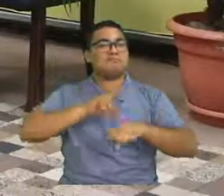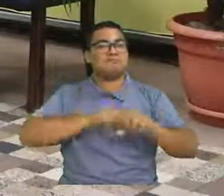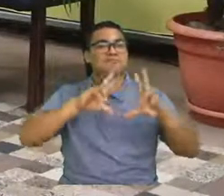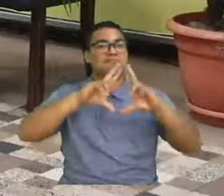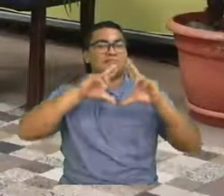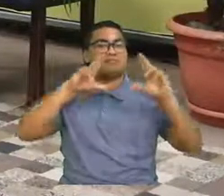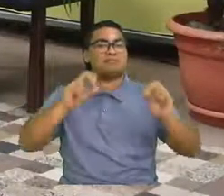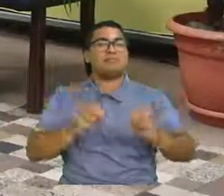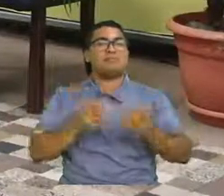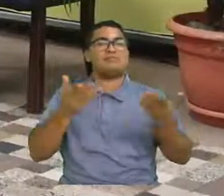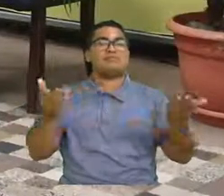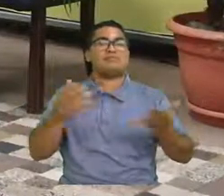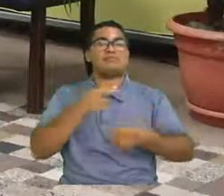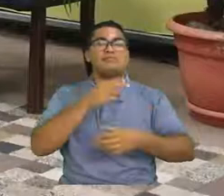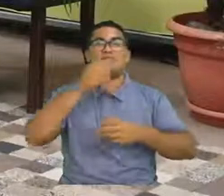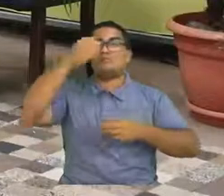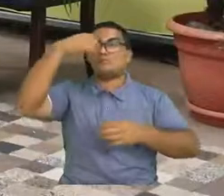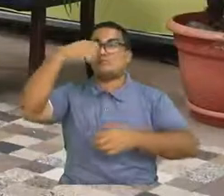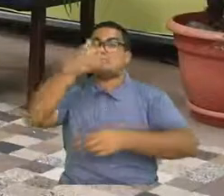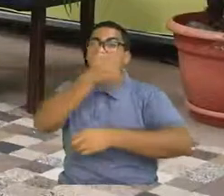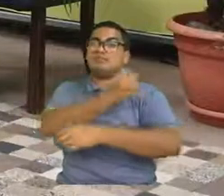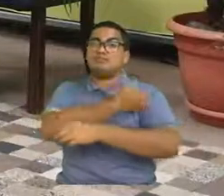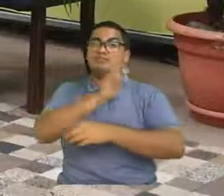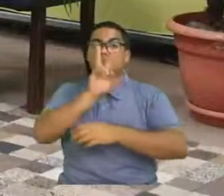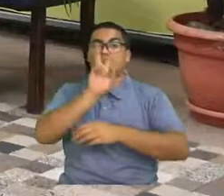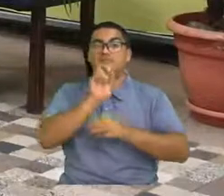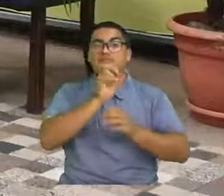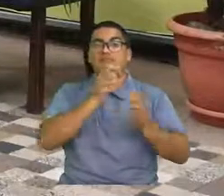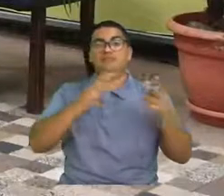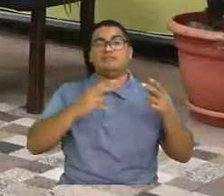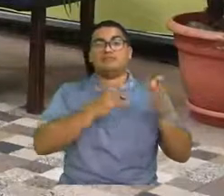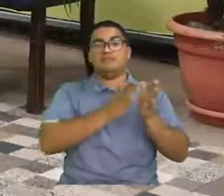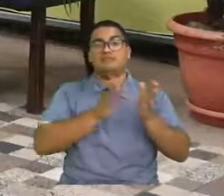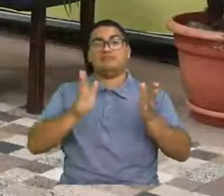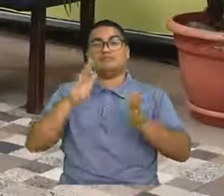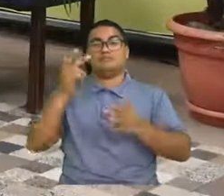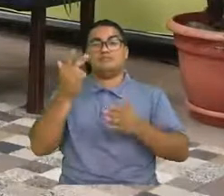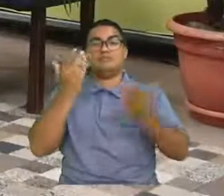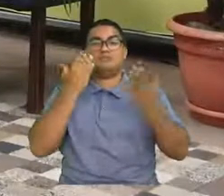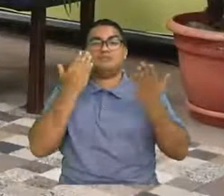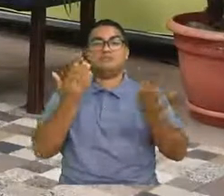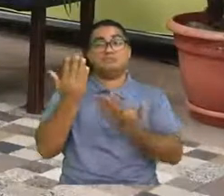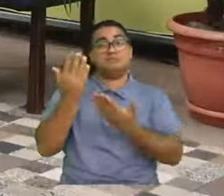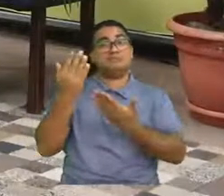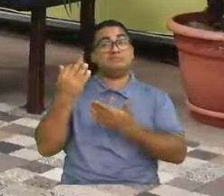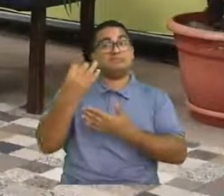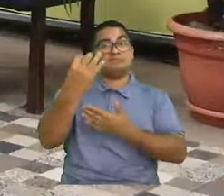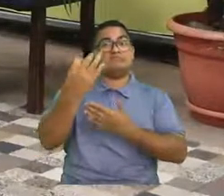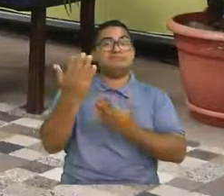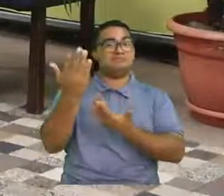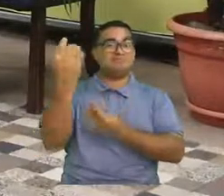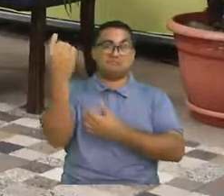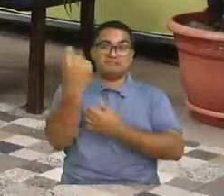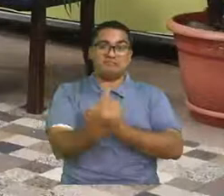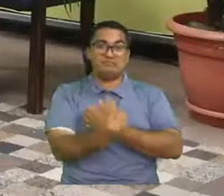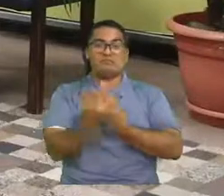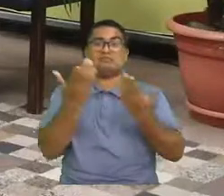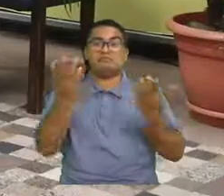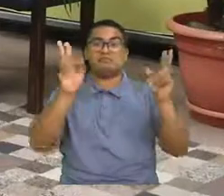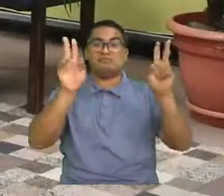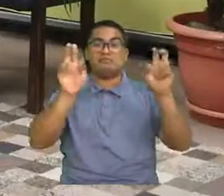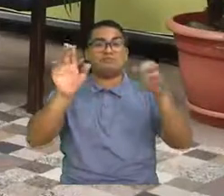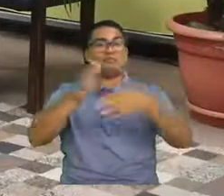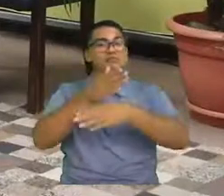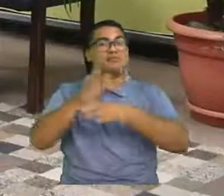Con mucho que gusto. Se está realizando del 20 de abril al 8 de mayo. Le esperamos nuevamente para hablar en otra ocasión de otro tema